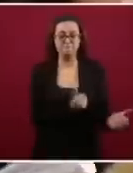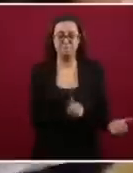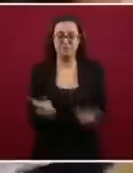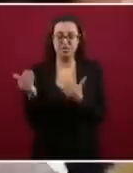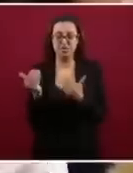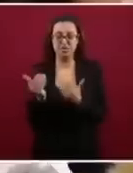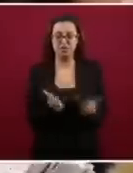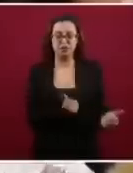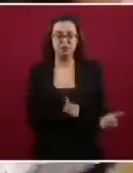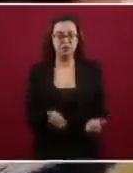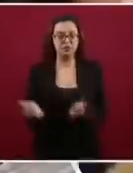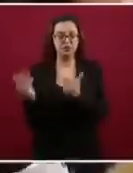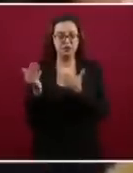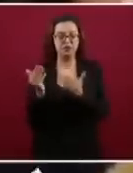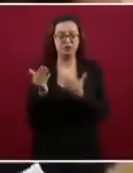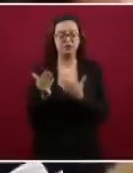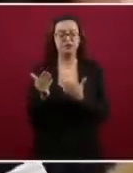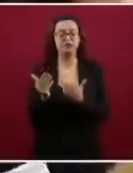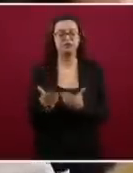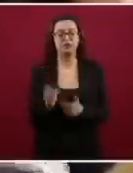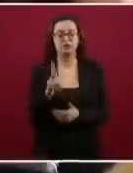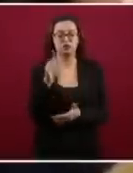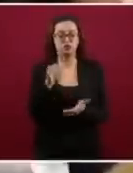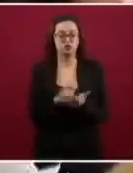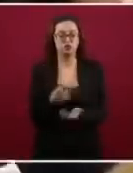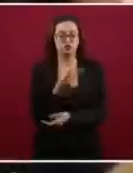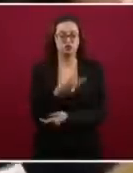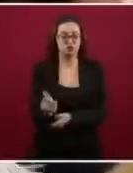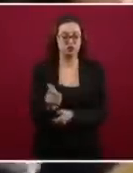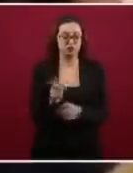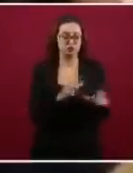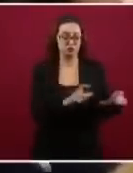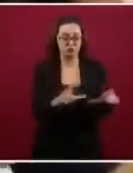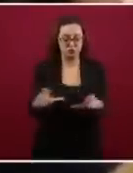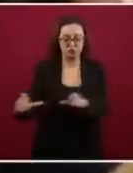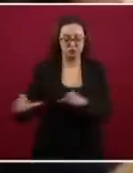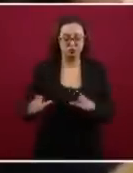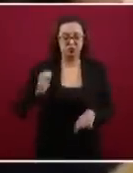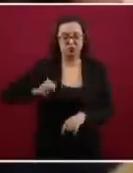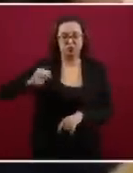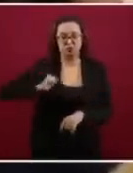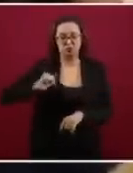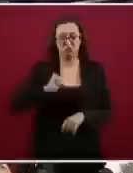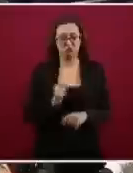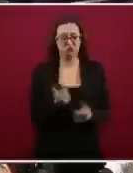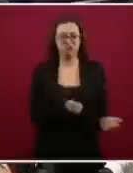nada más la cantidad de 2,200 piezas robadas.